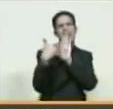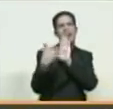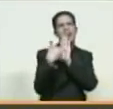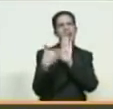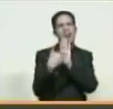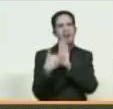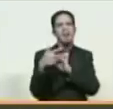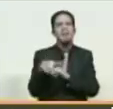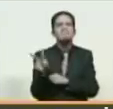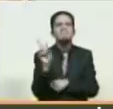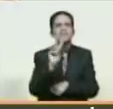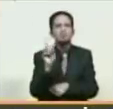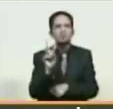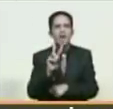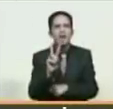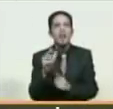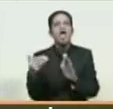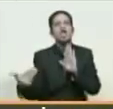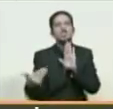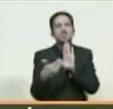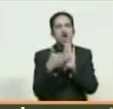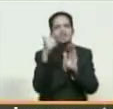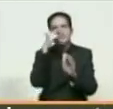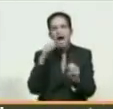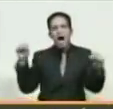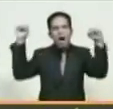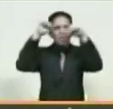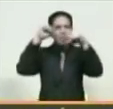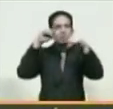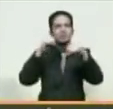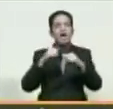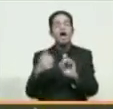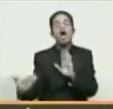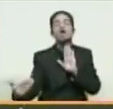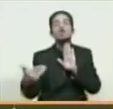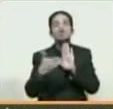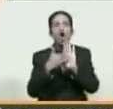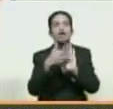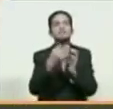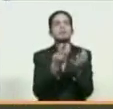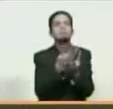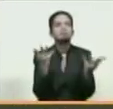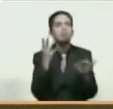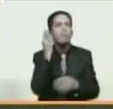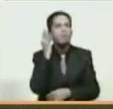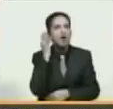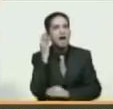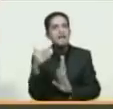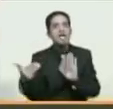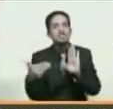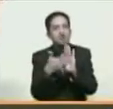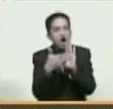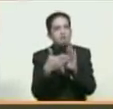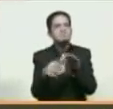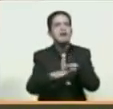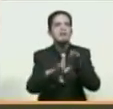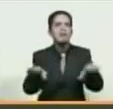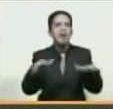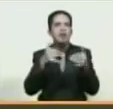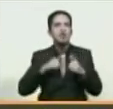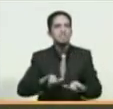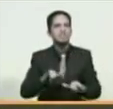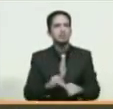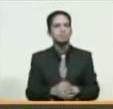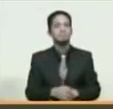contra nuestro pueblo, contra nuestros adultos mayores, contra nuestras mujeres, contra nuestros niños. En